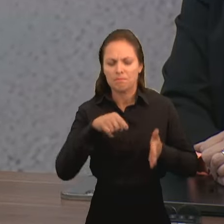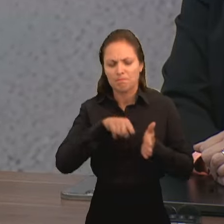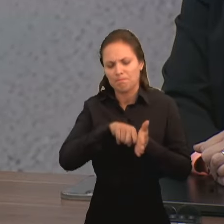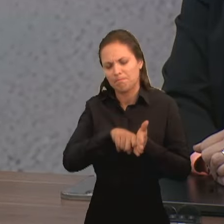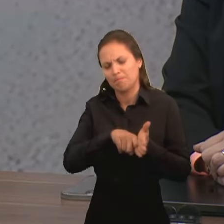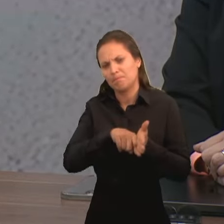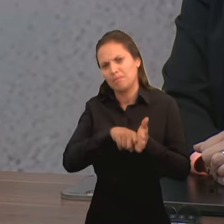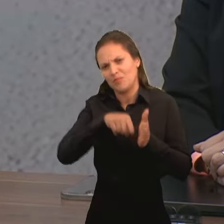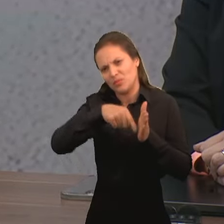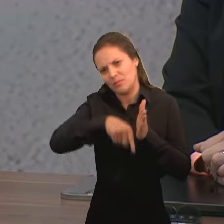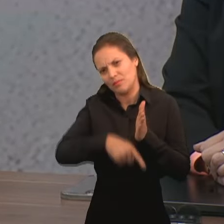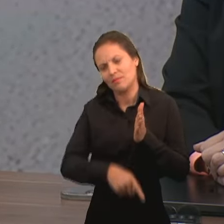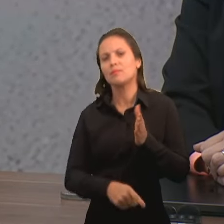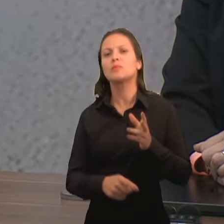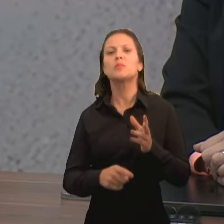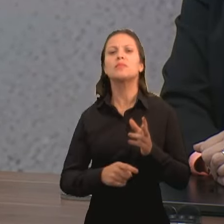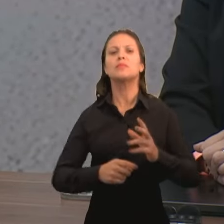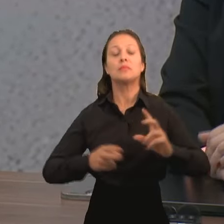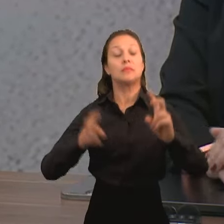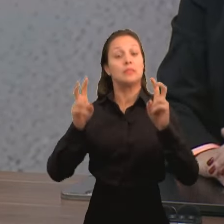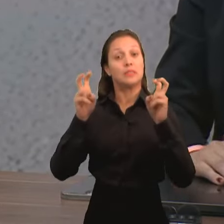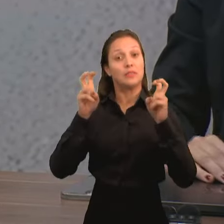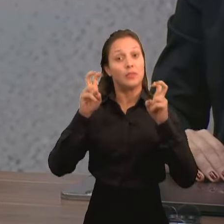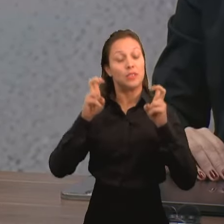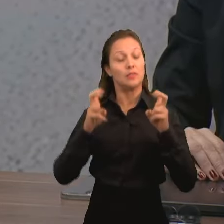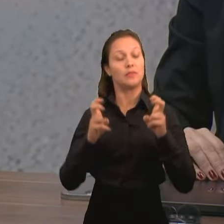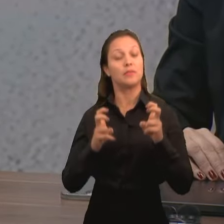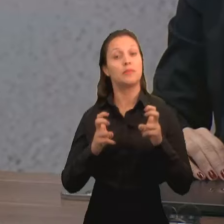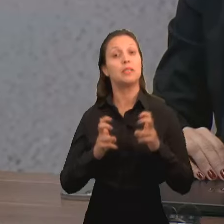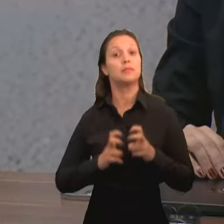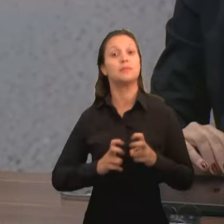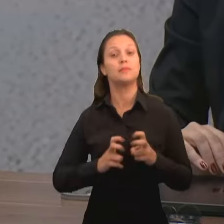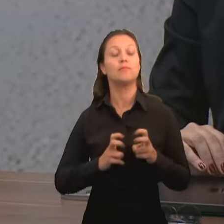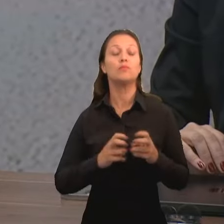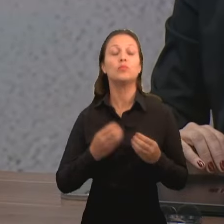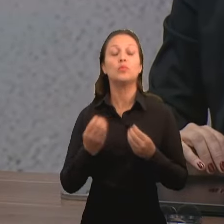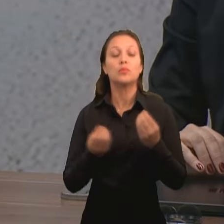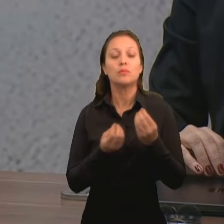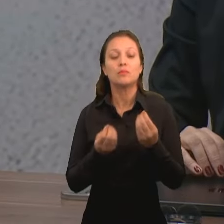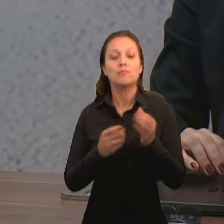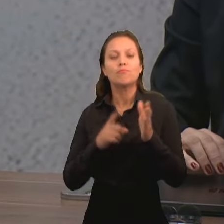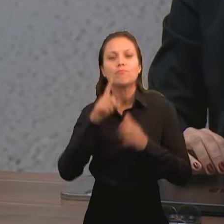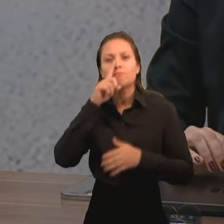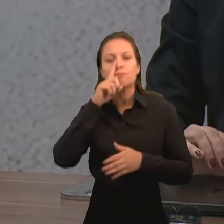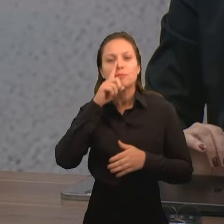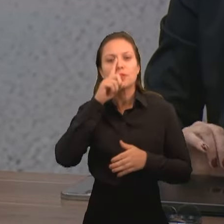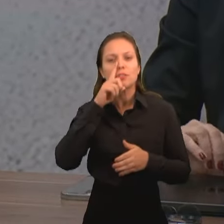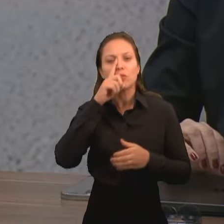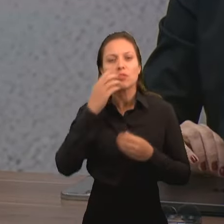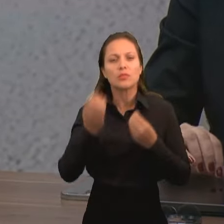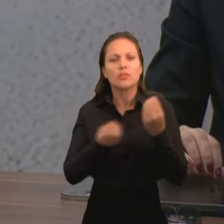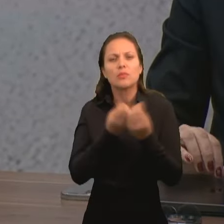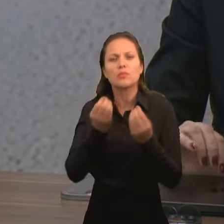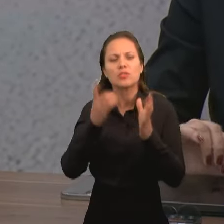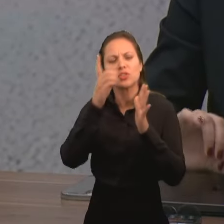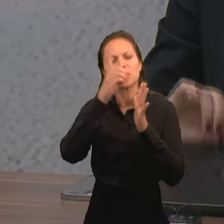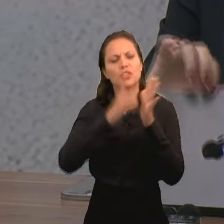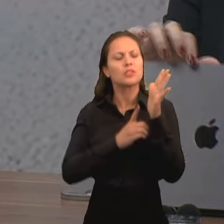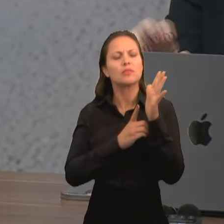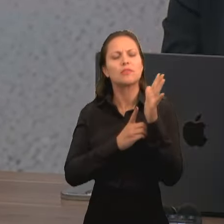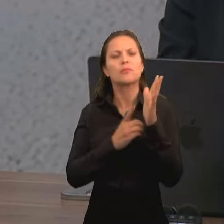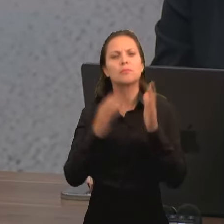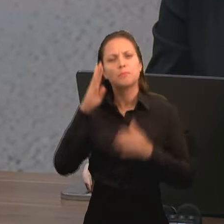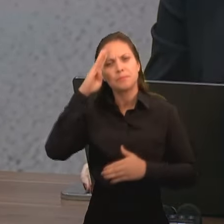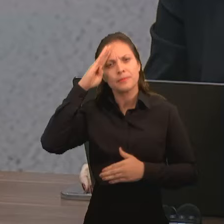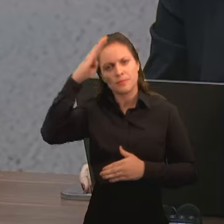para profundizar sobre los desafíos, los impactos, las consecuencias de la inteligencia artificial que nos